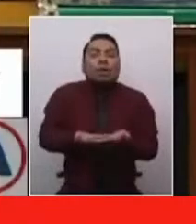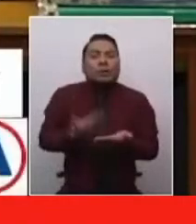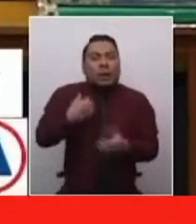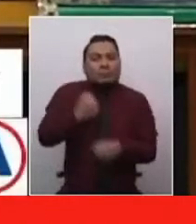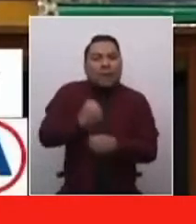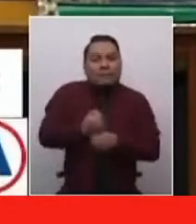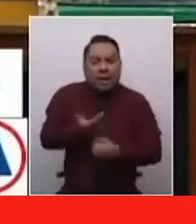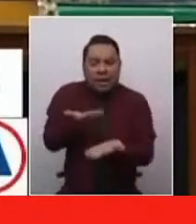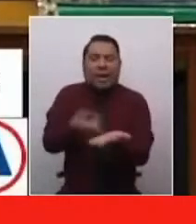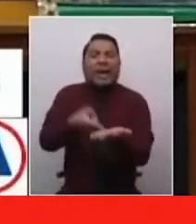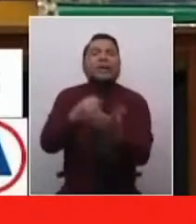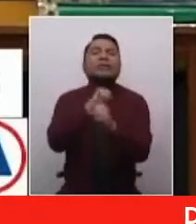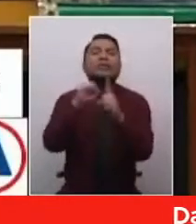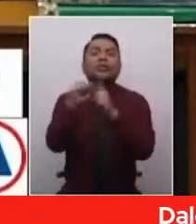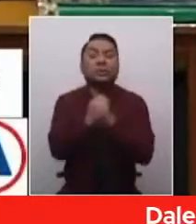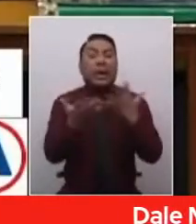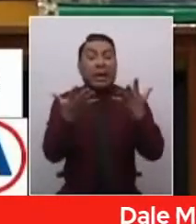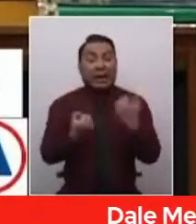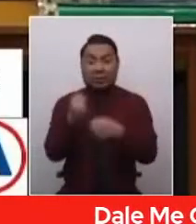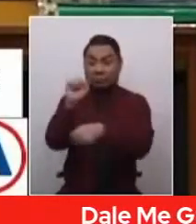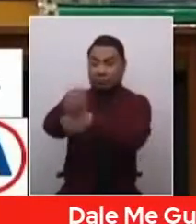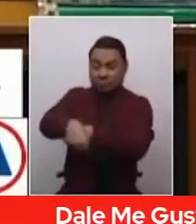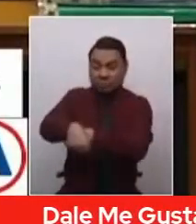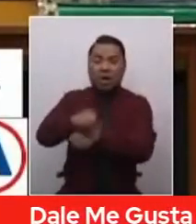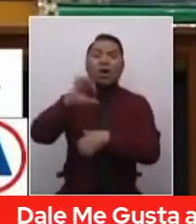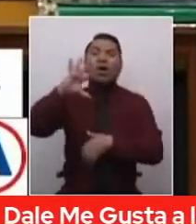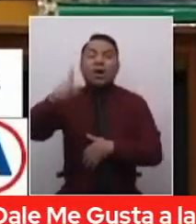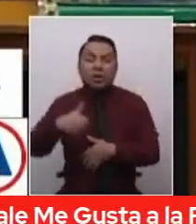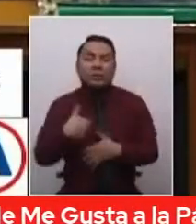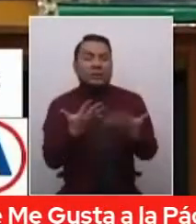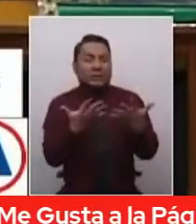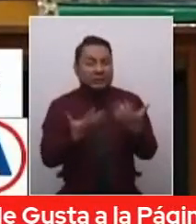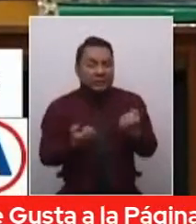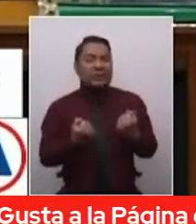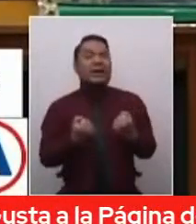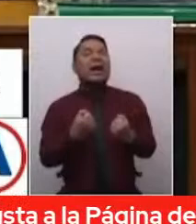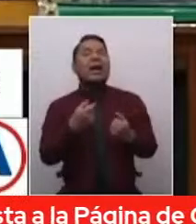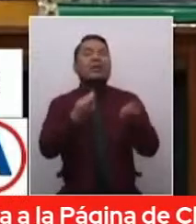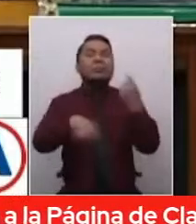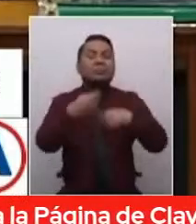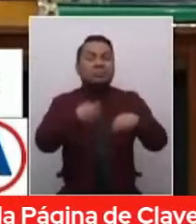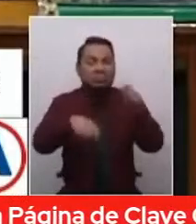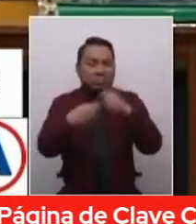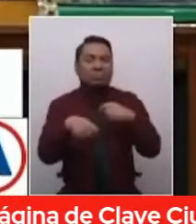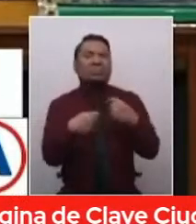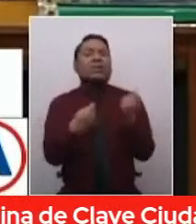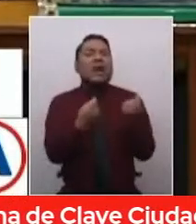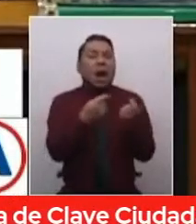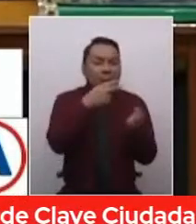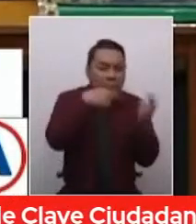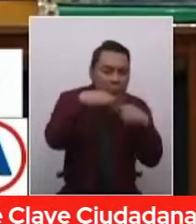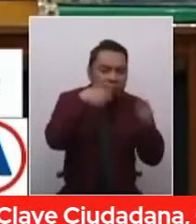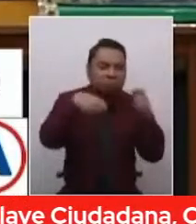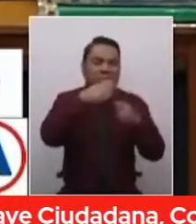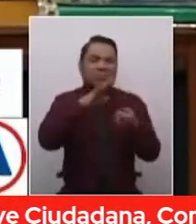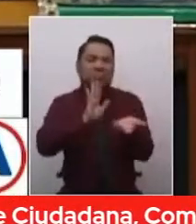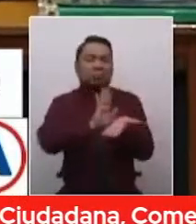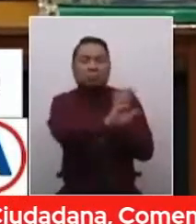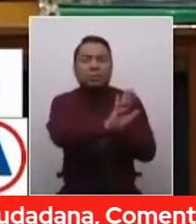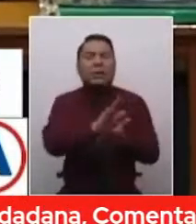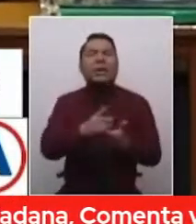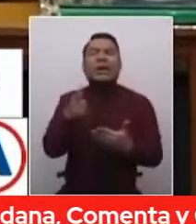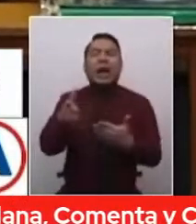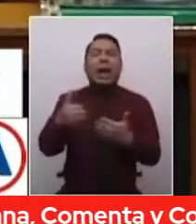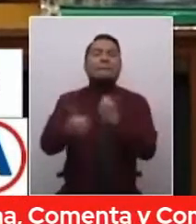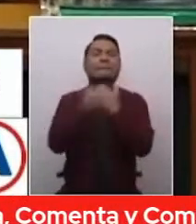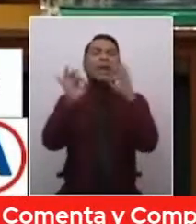social. Si queremos derrotar la delincuencia, si queremos derrotar la microcomercialización, si queremos derrotar la inseguridad